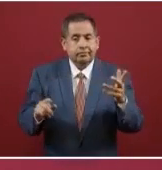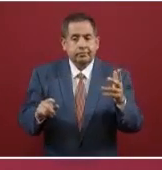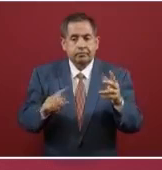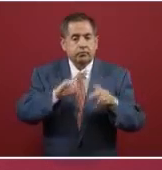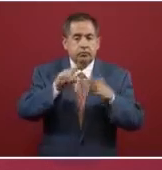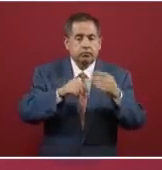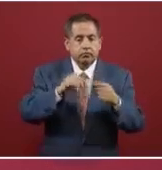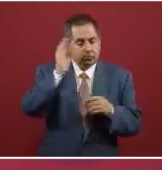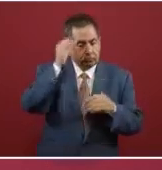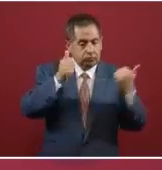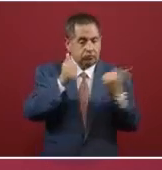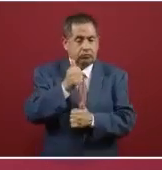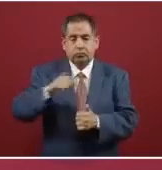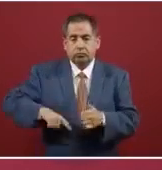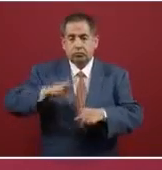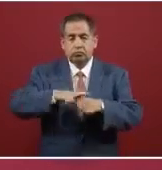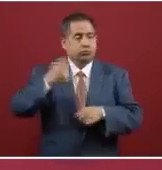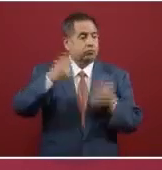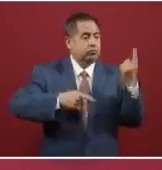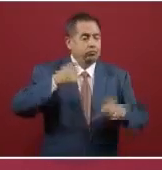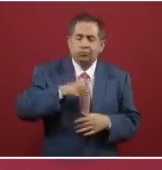fuesen empleados de los gobernadores,